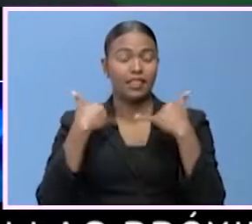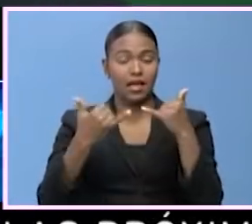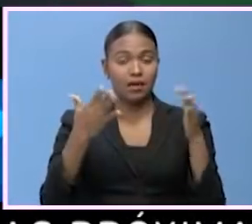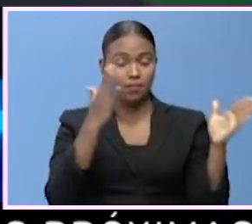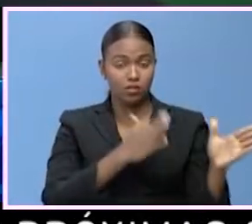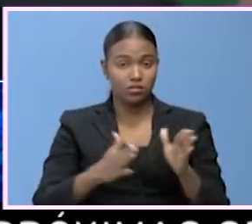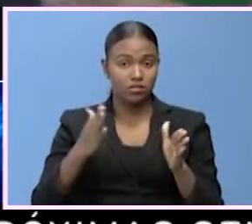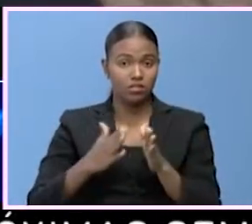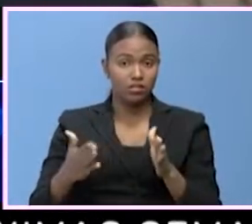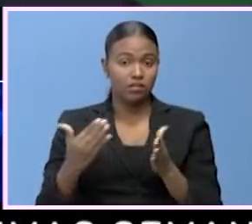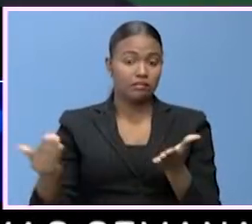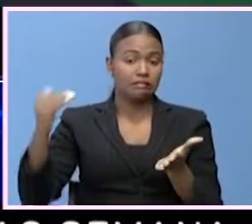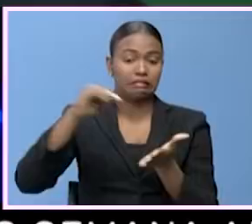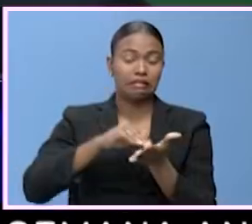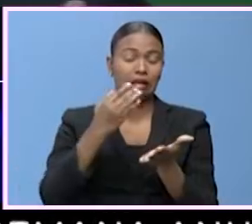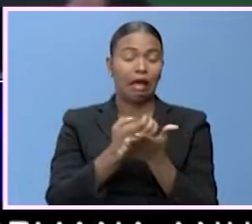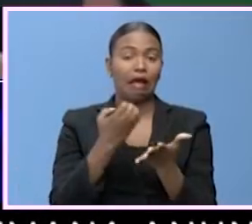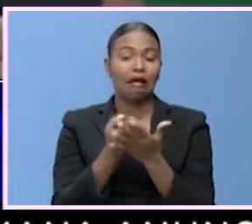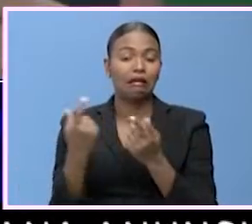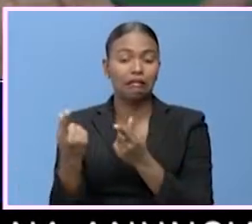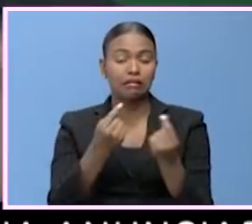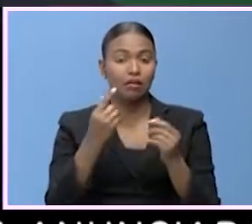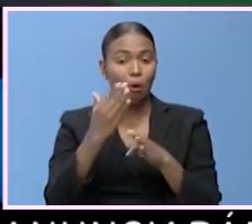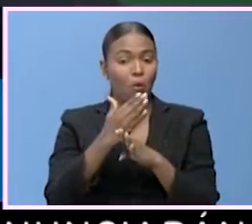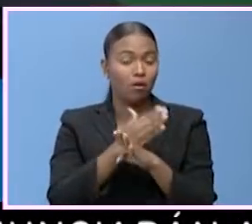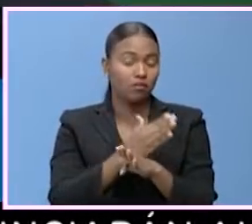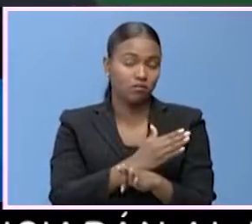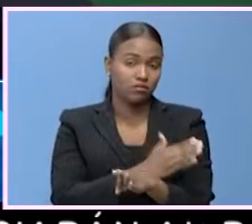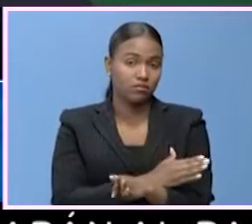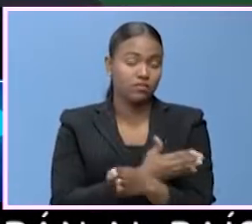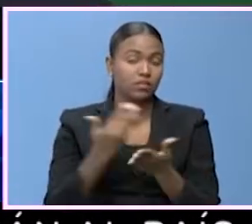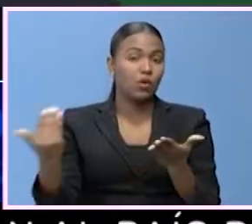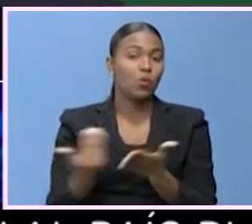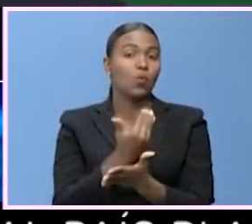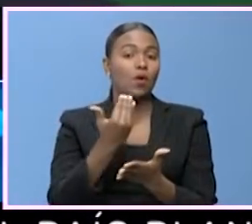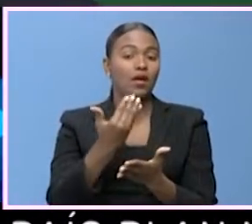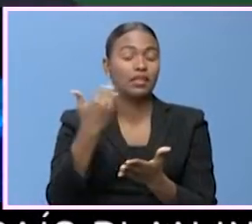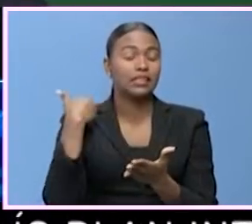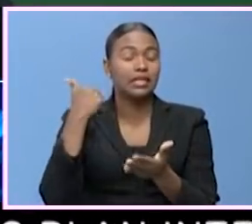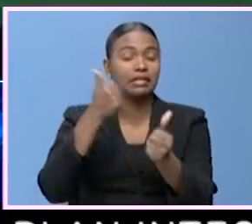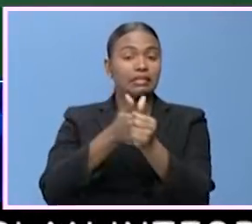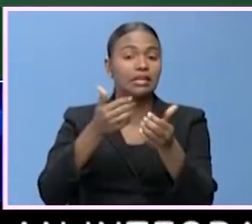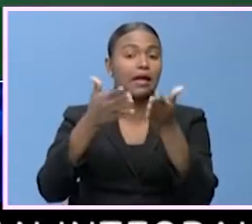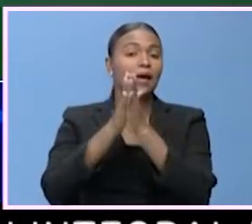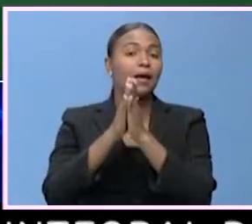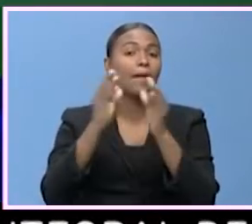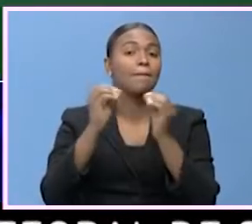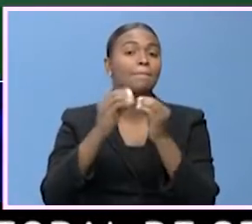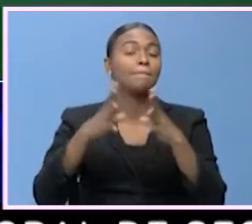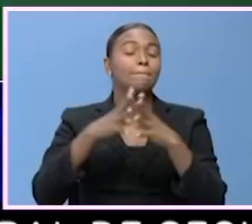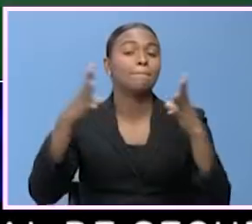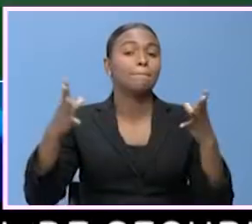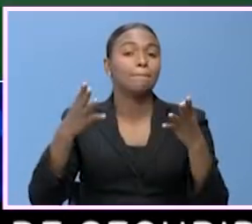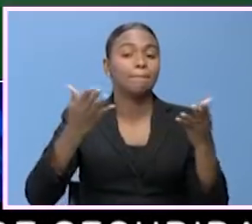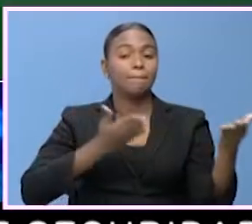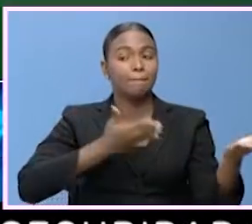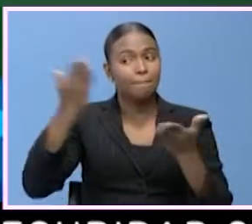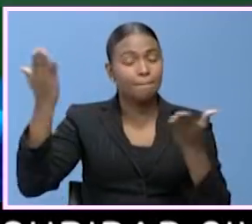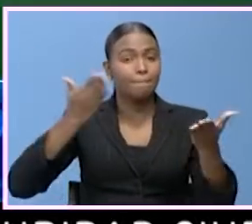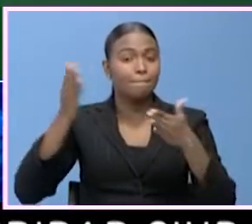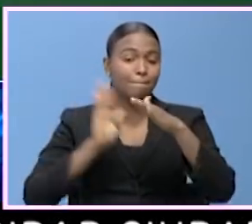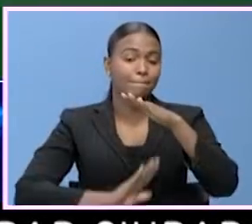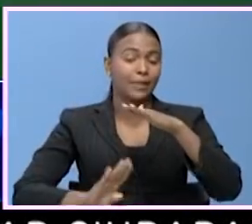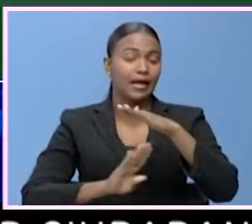de reactivación económica y de recuperación, de nuevo está demandando mayor volumen de productos básicos